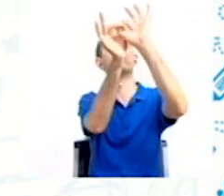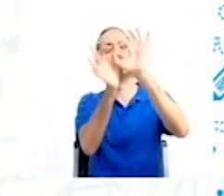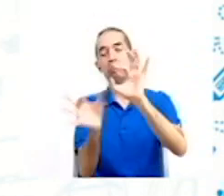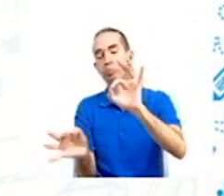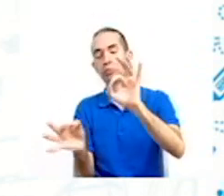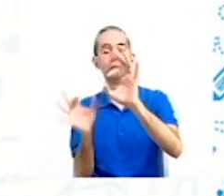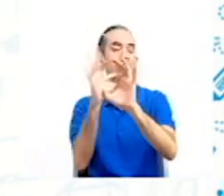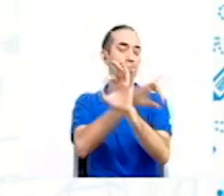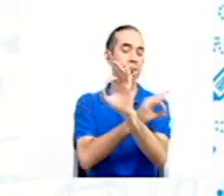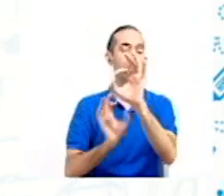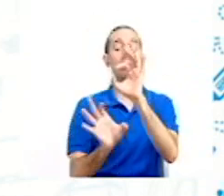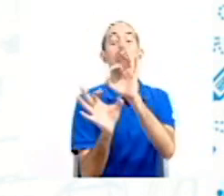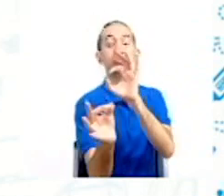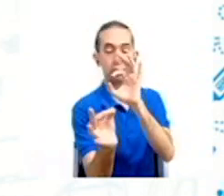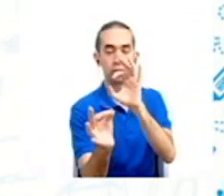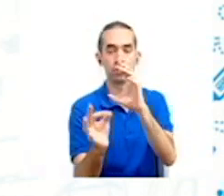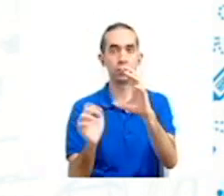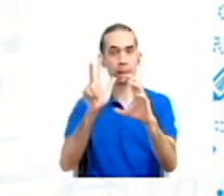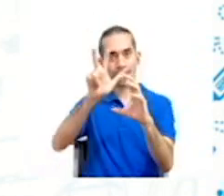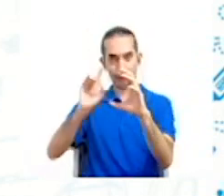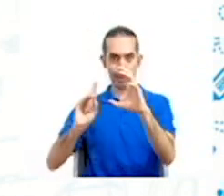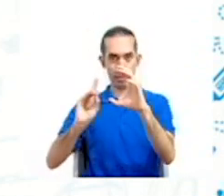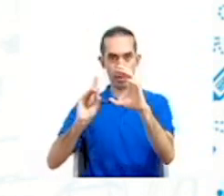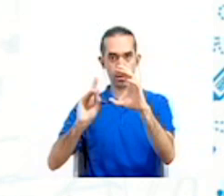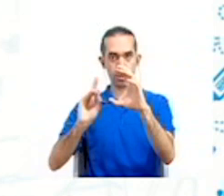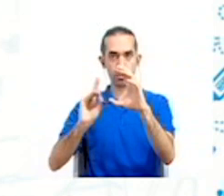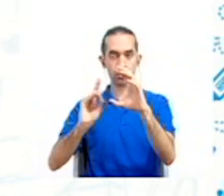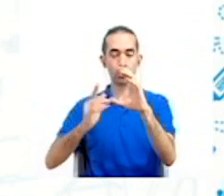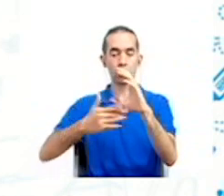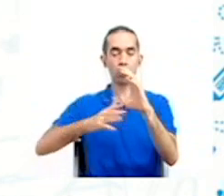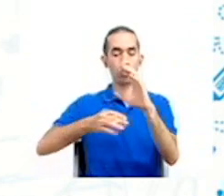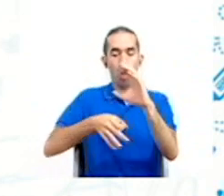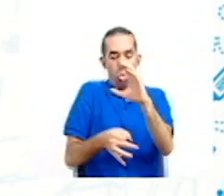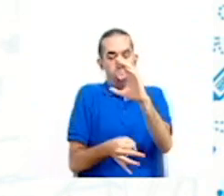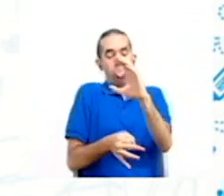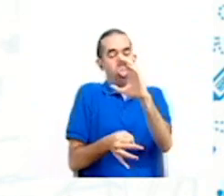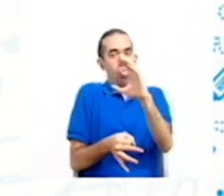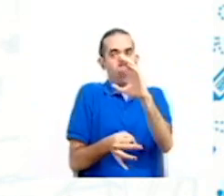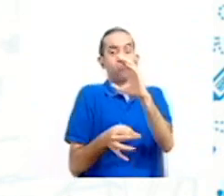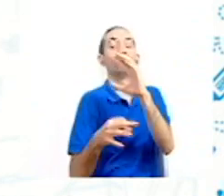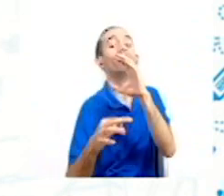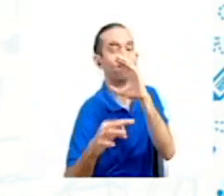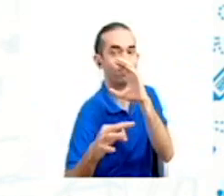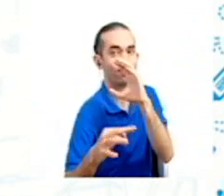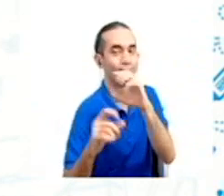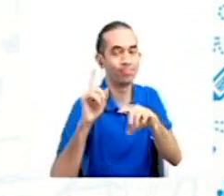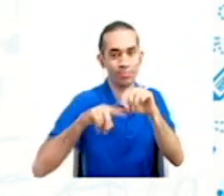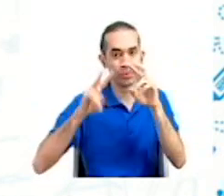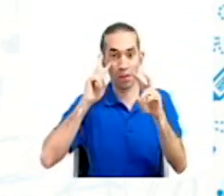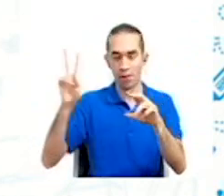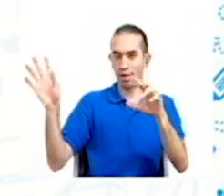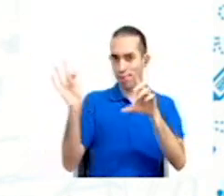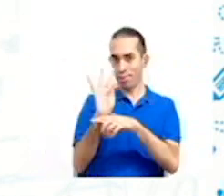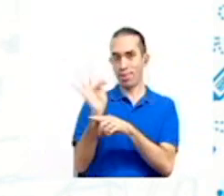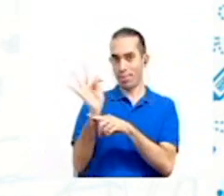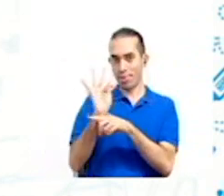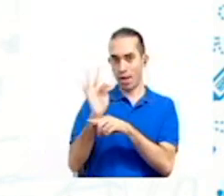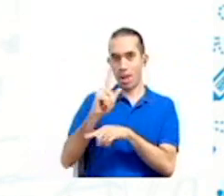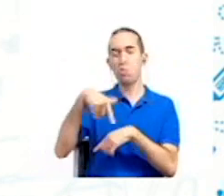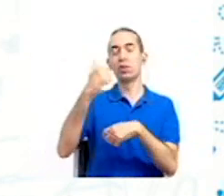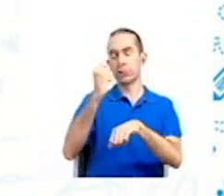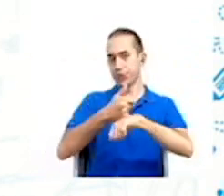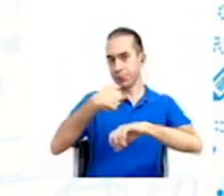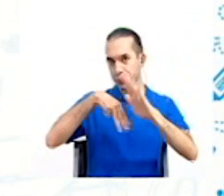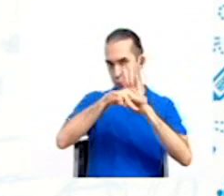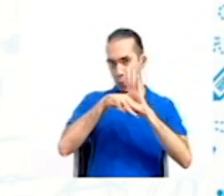muy importante es que esto es tridimensional, no es plano, pero no podemos verlo en la pantalla. Habría que hacer un modelo para